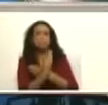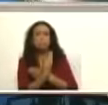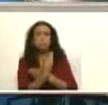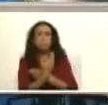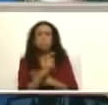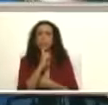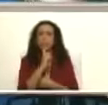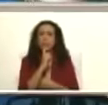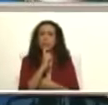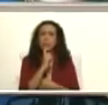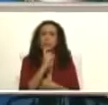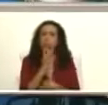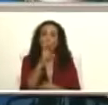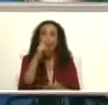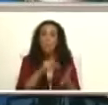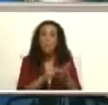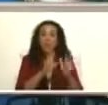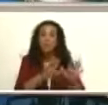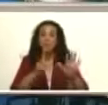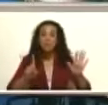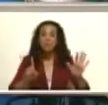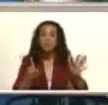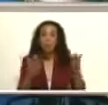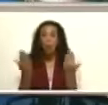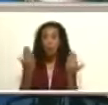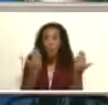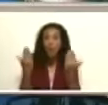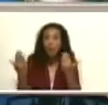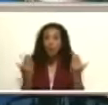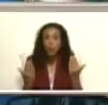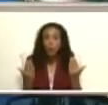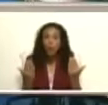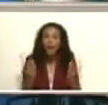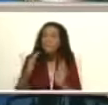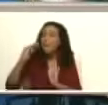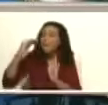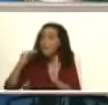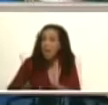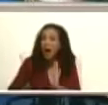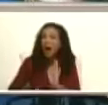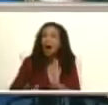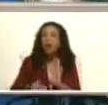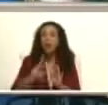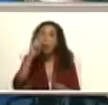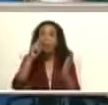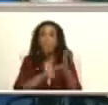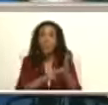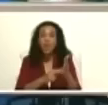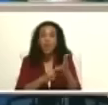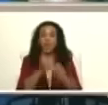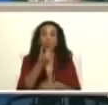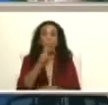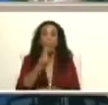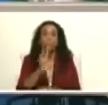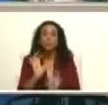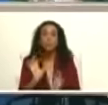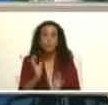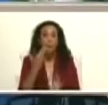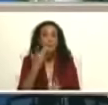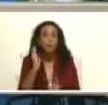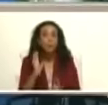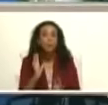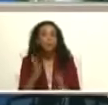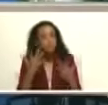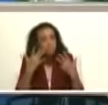de guerra 2016 y fue el más bajo desde el 2012, en que todavía